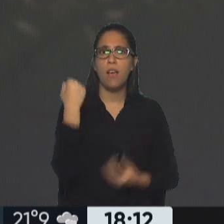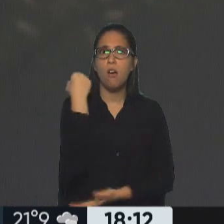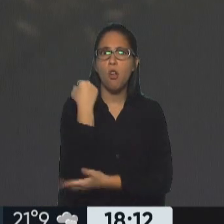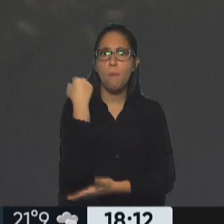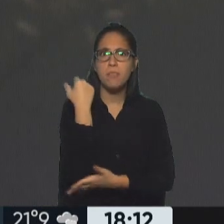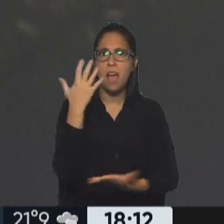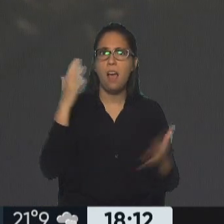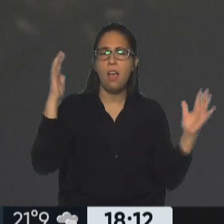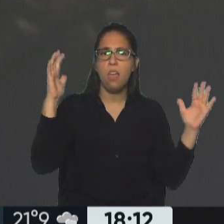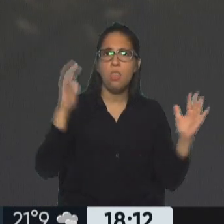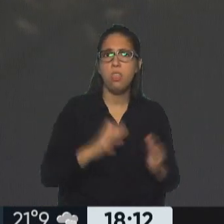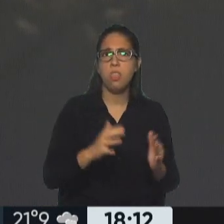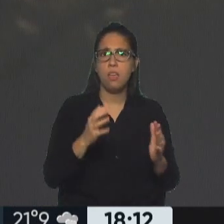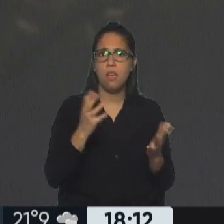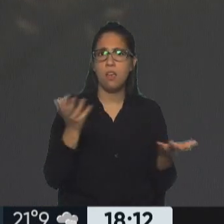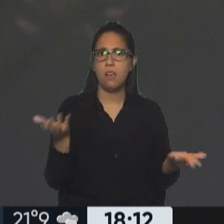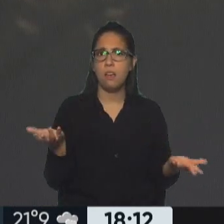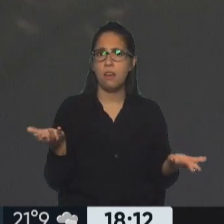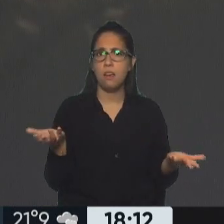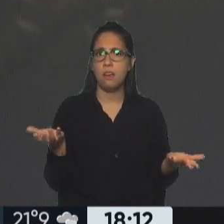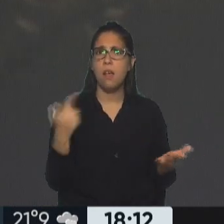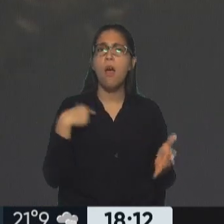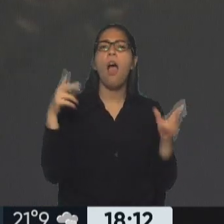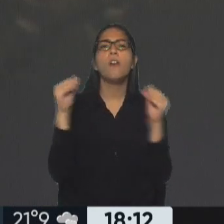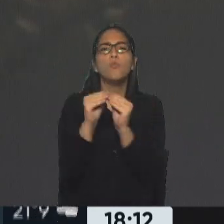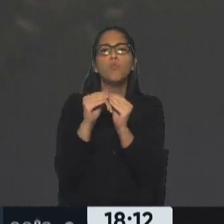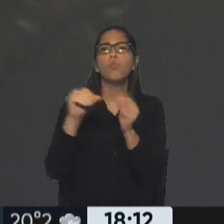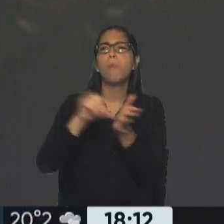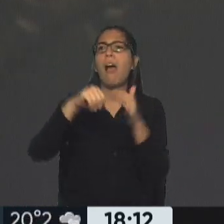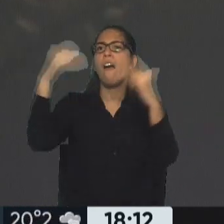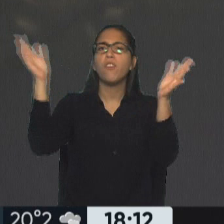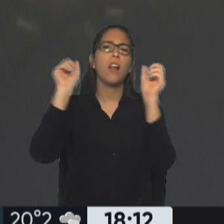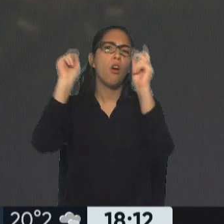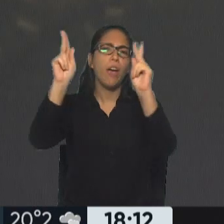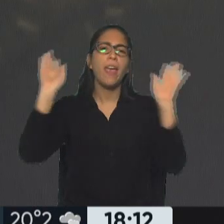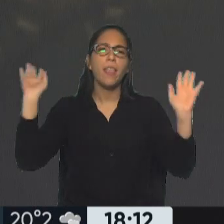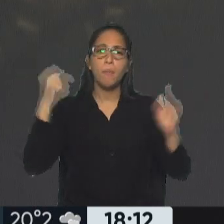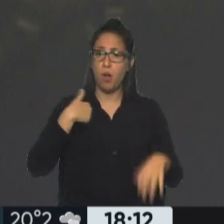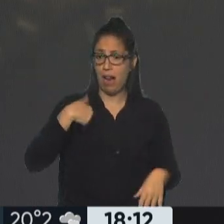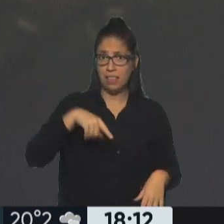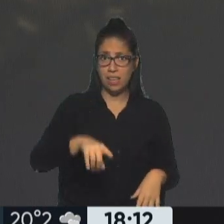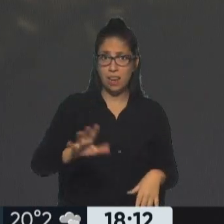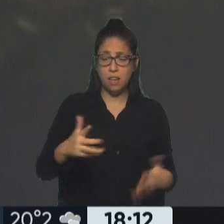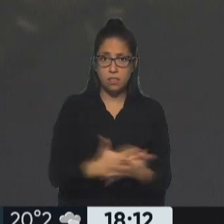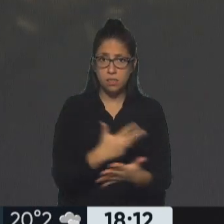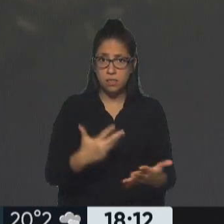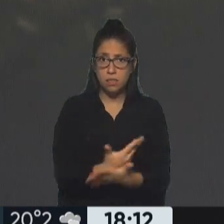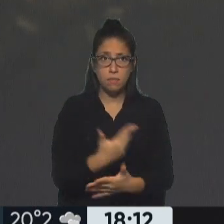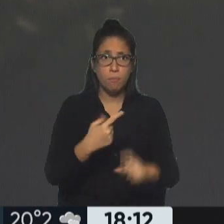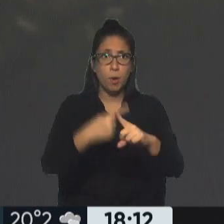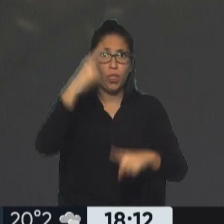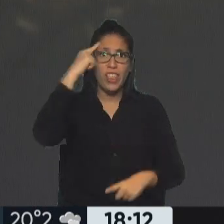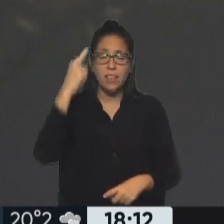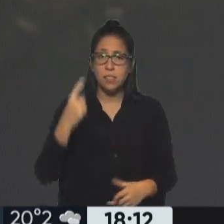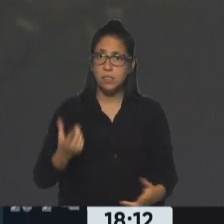sufra supuestamente problemas que son internacionales, la suba de precios internacionales, pero Argentina lo sufre multiplicado por 10 el